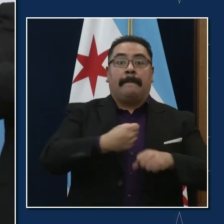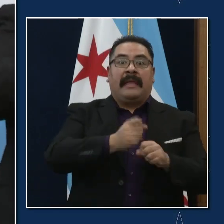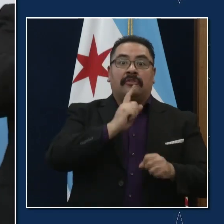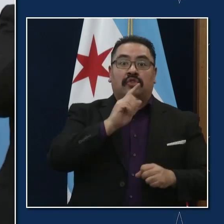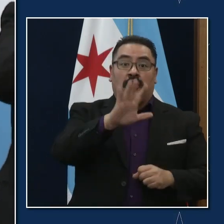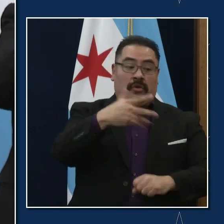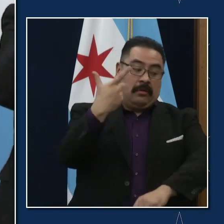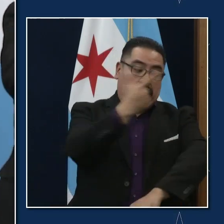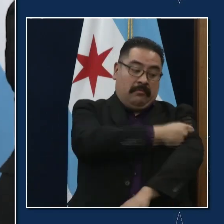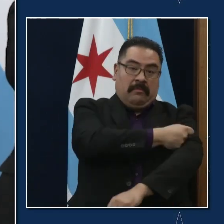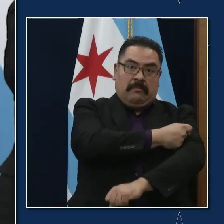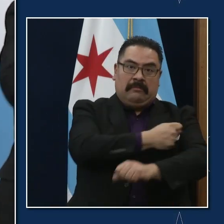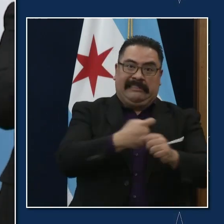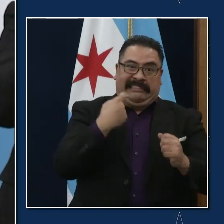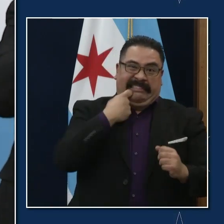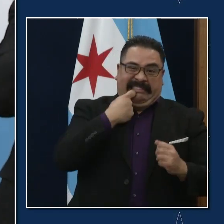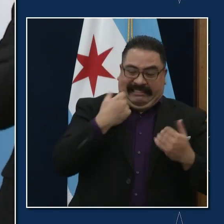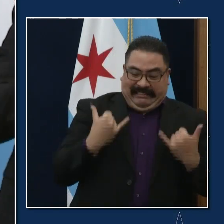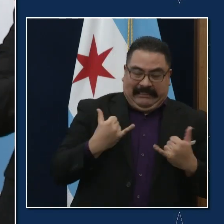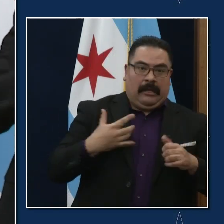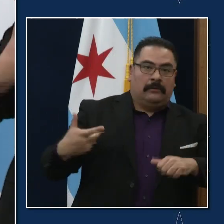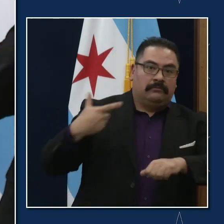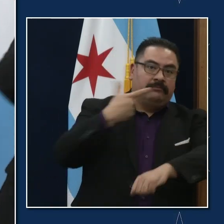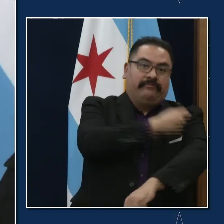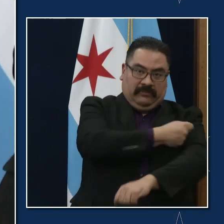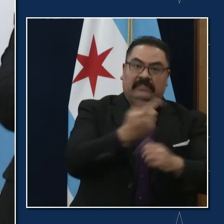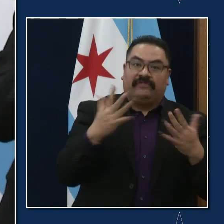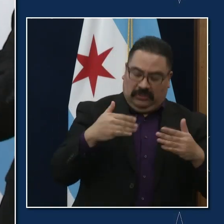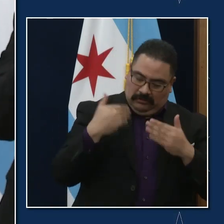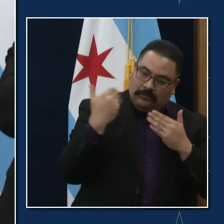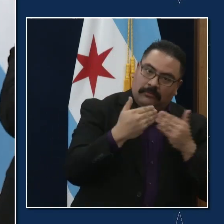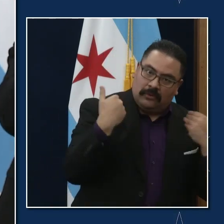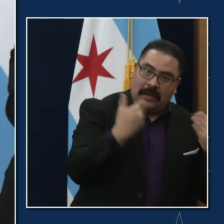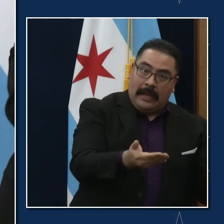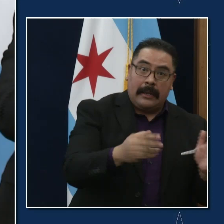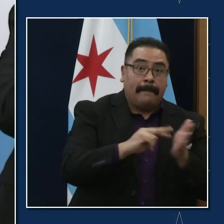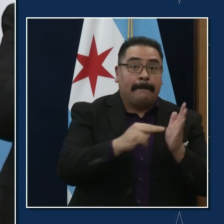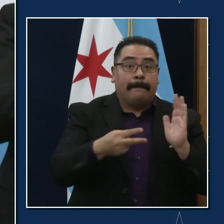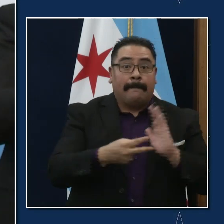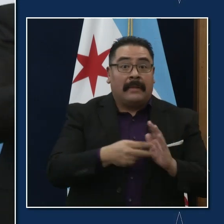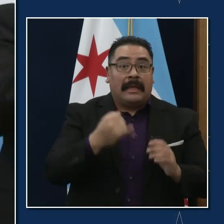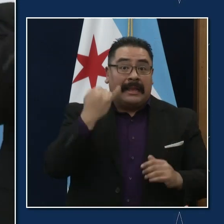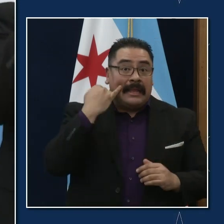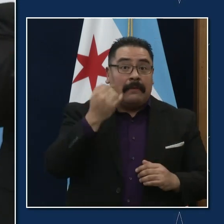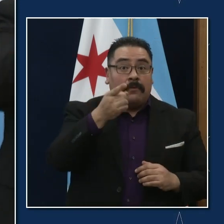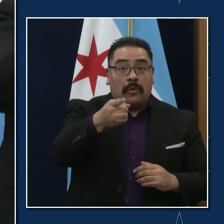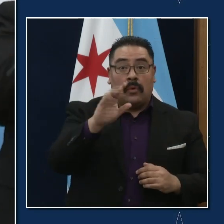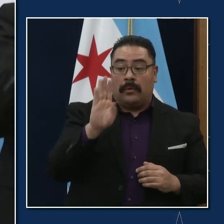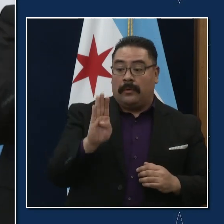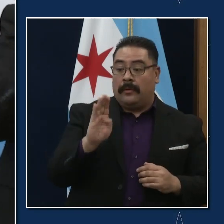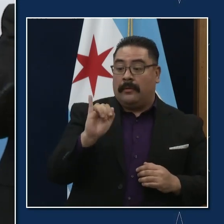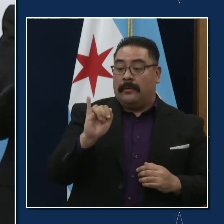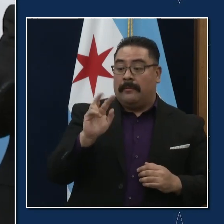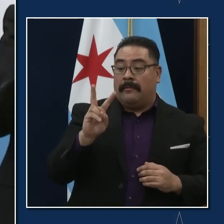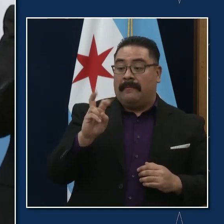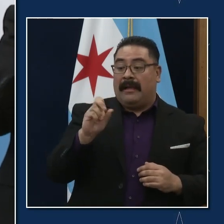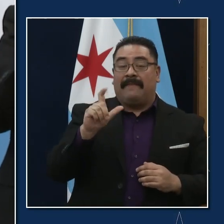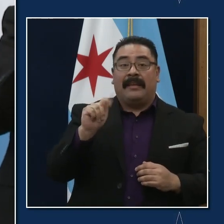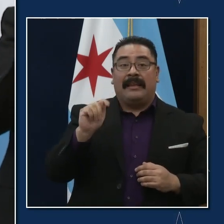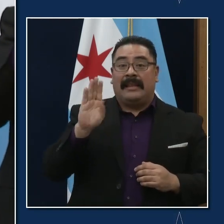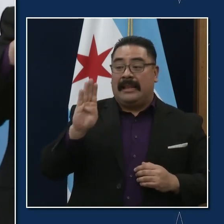con las vacunas de COVID-19. Para la mayoría de los habitantes, eso significa recibir la vacuna de